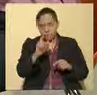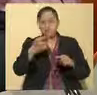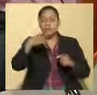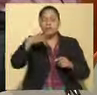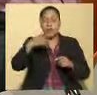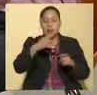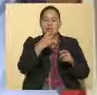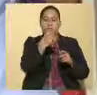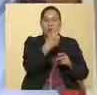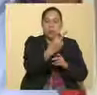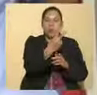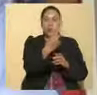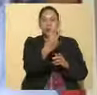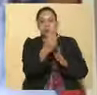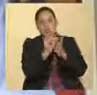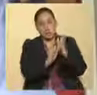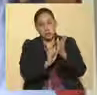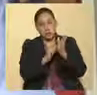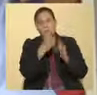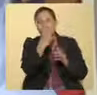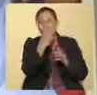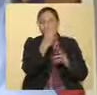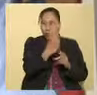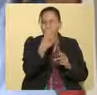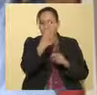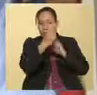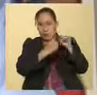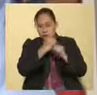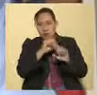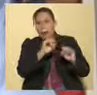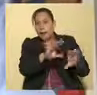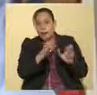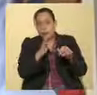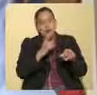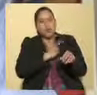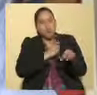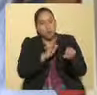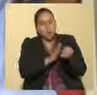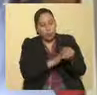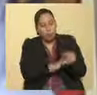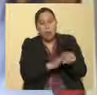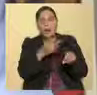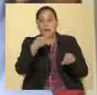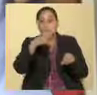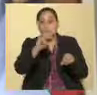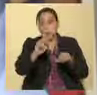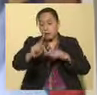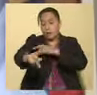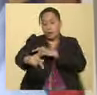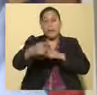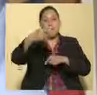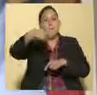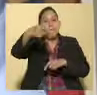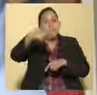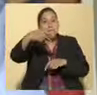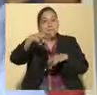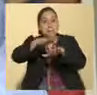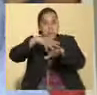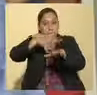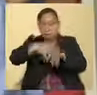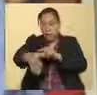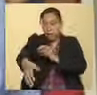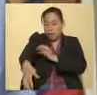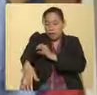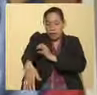los primeros 2 o 3 años. Pero hablando de la hernia inguinal o inguinoescrotal, que ahorita voy a tocar el tema de los